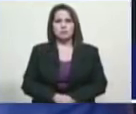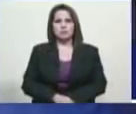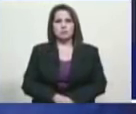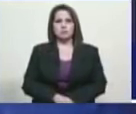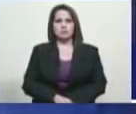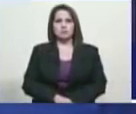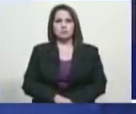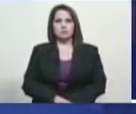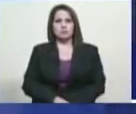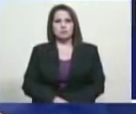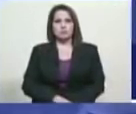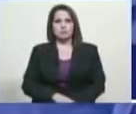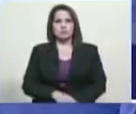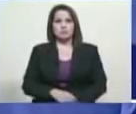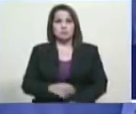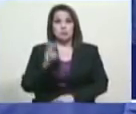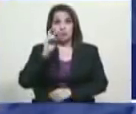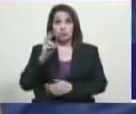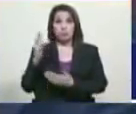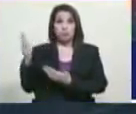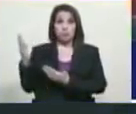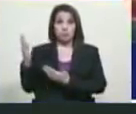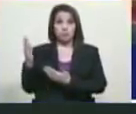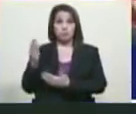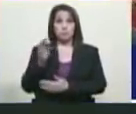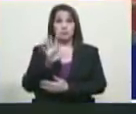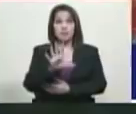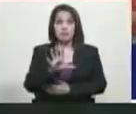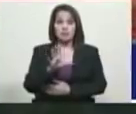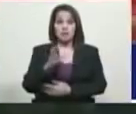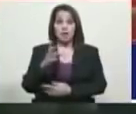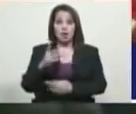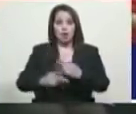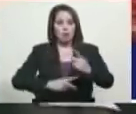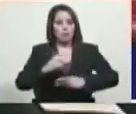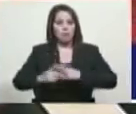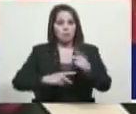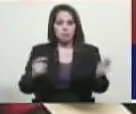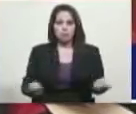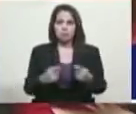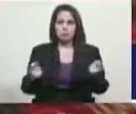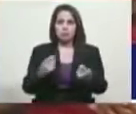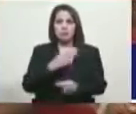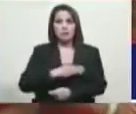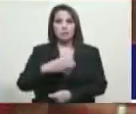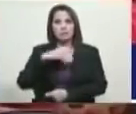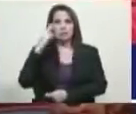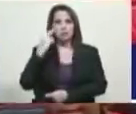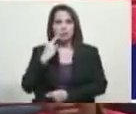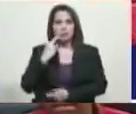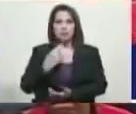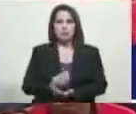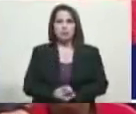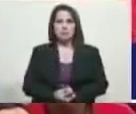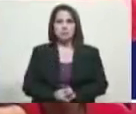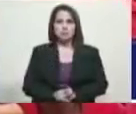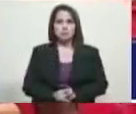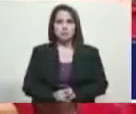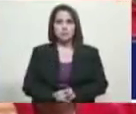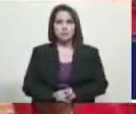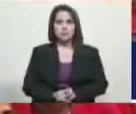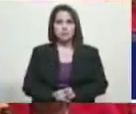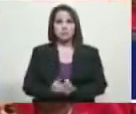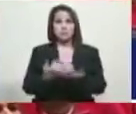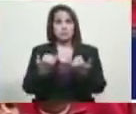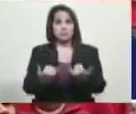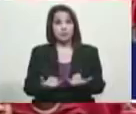Transmitimos entonces para ustedes la graduación de la 15ª promoción de vencedoras y vencedores de la misión Rivas. A continuación,